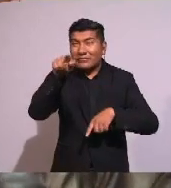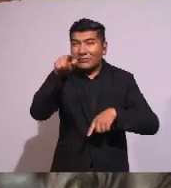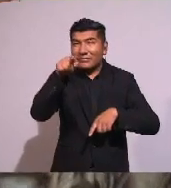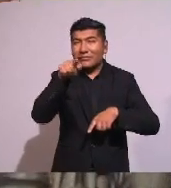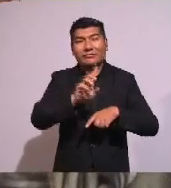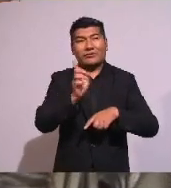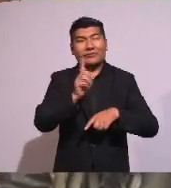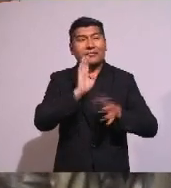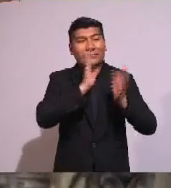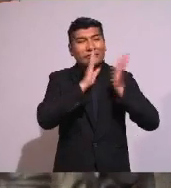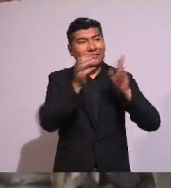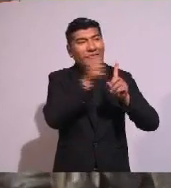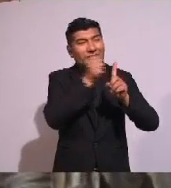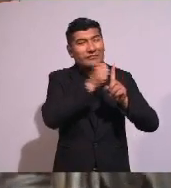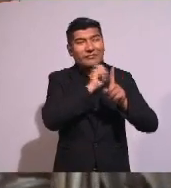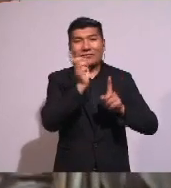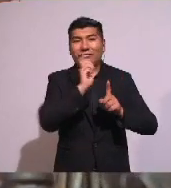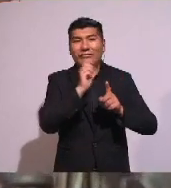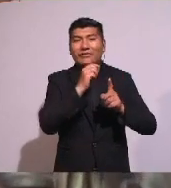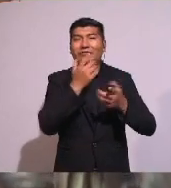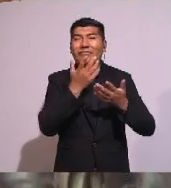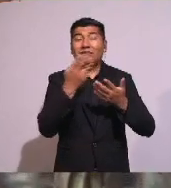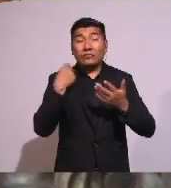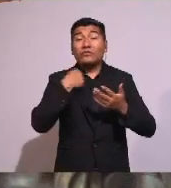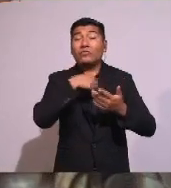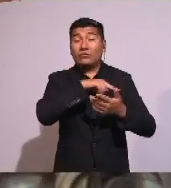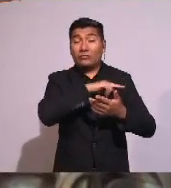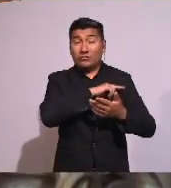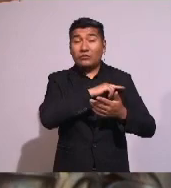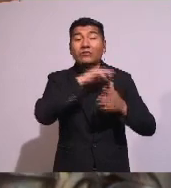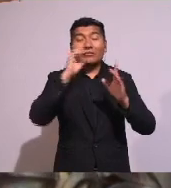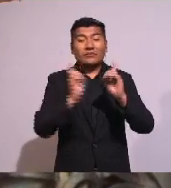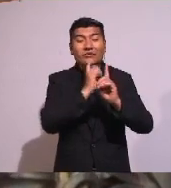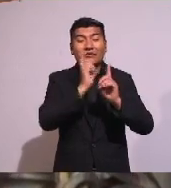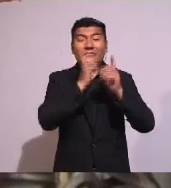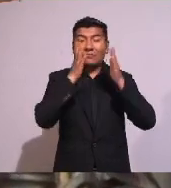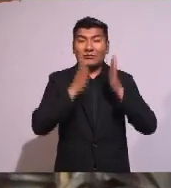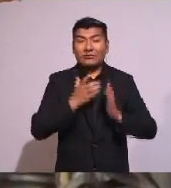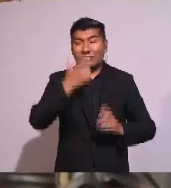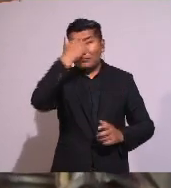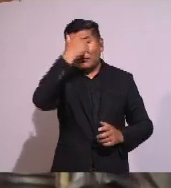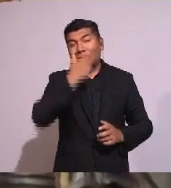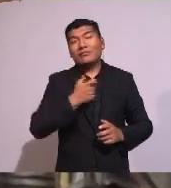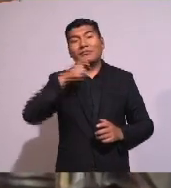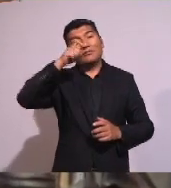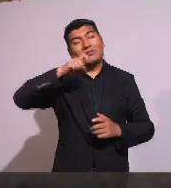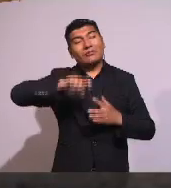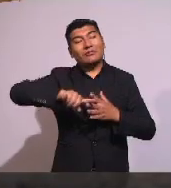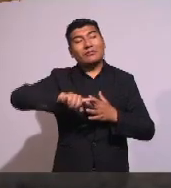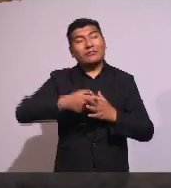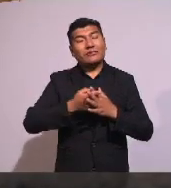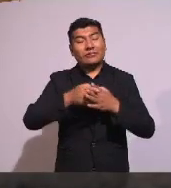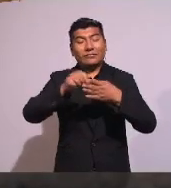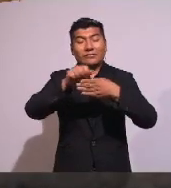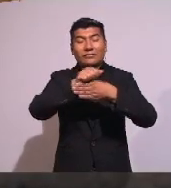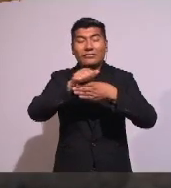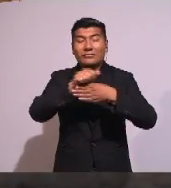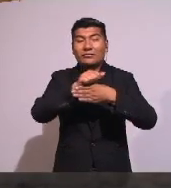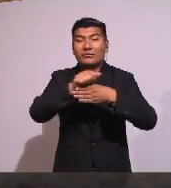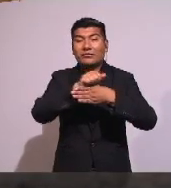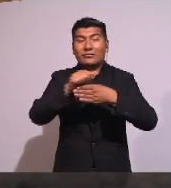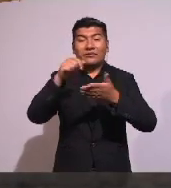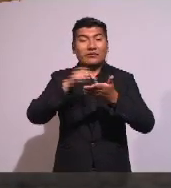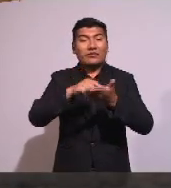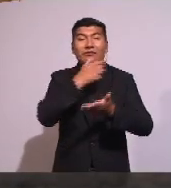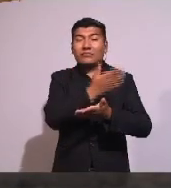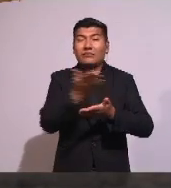violencia. Somos precisamente nosotros, los discípulos, quienes debemos comenzar a poner en práctica